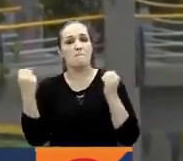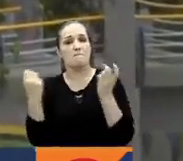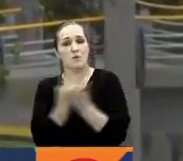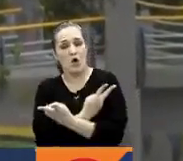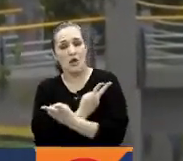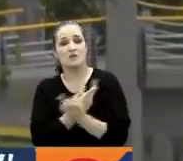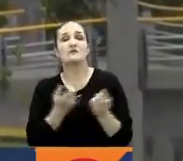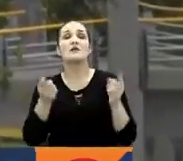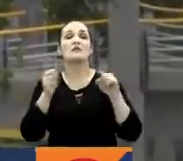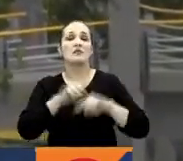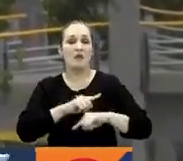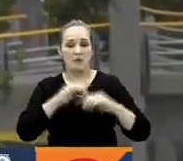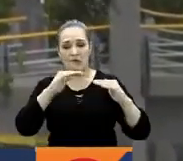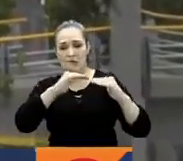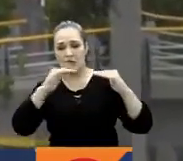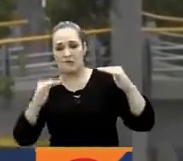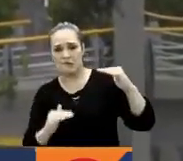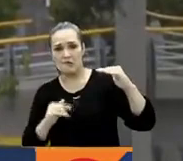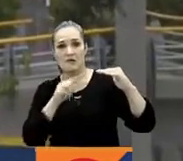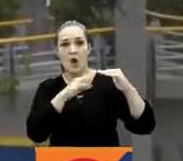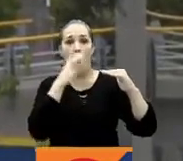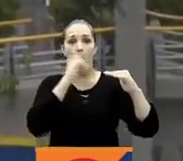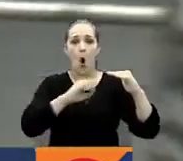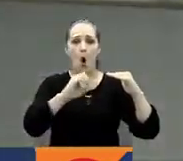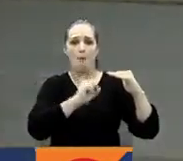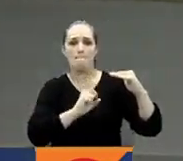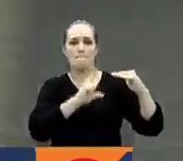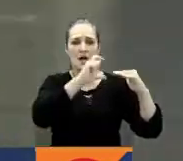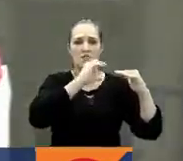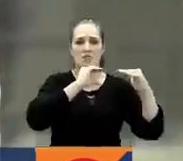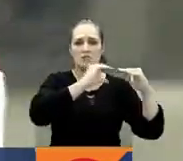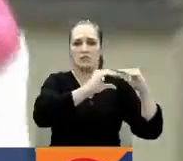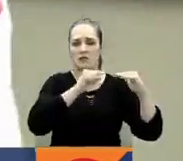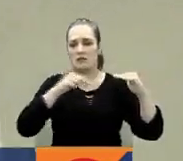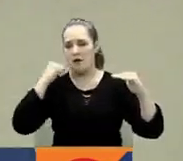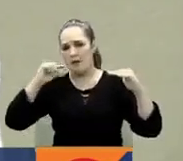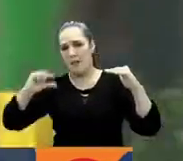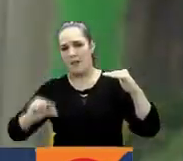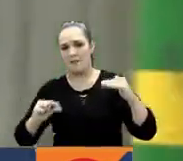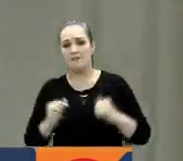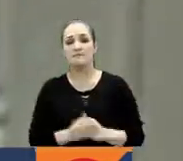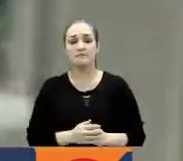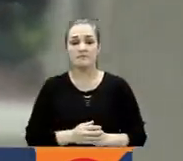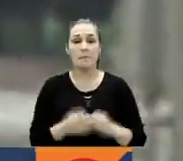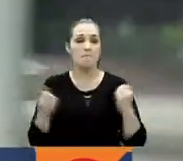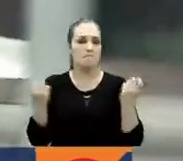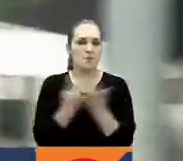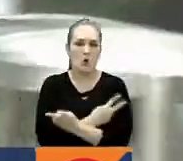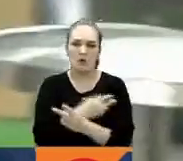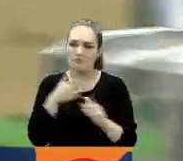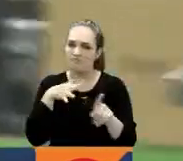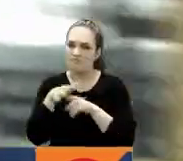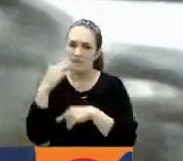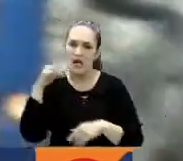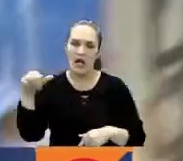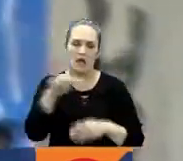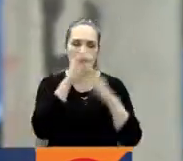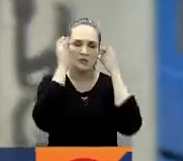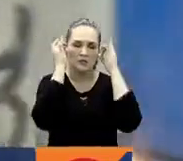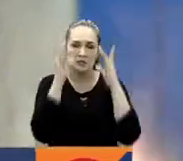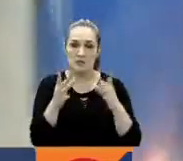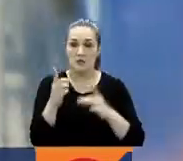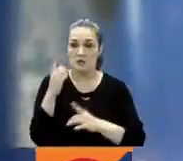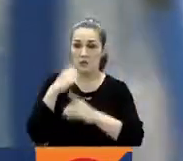y salariales entre mujeres y hombres. Las cifras de violencia de género son alarmantes. El año pasado se